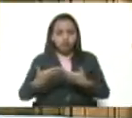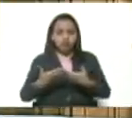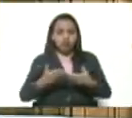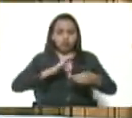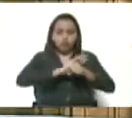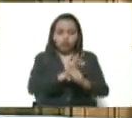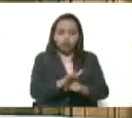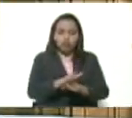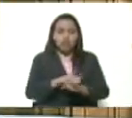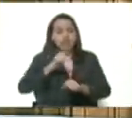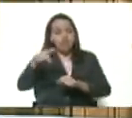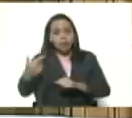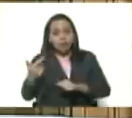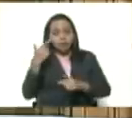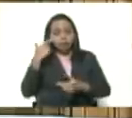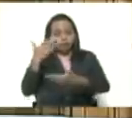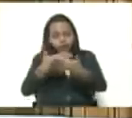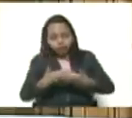lo estudien.